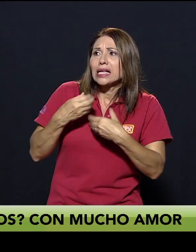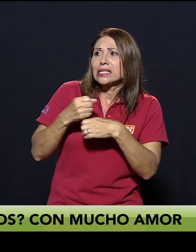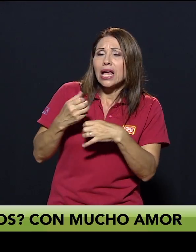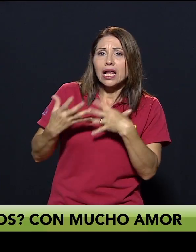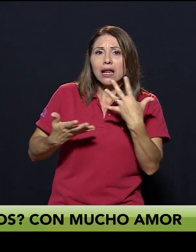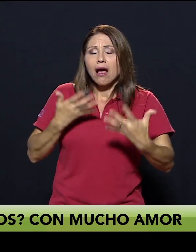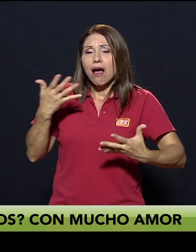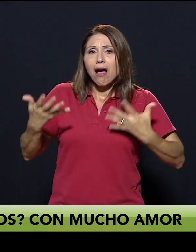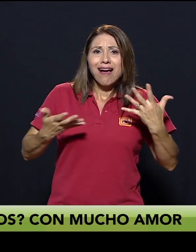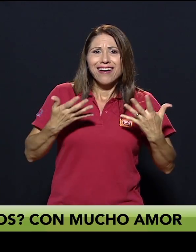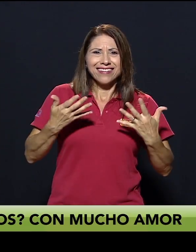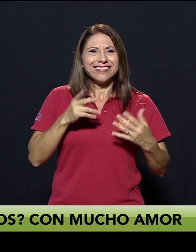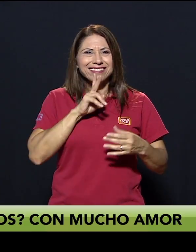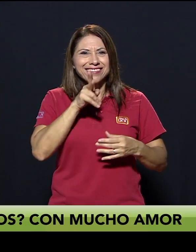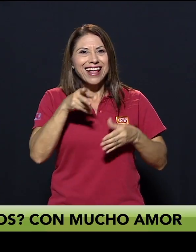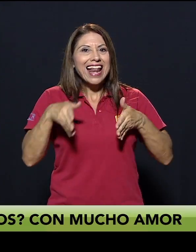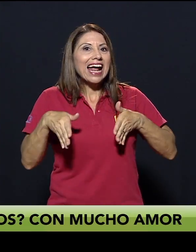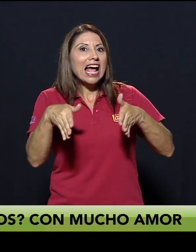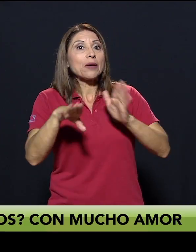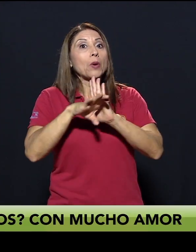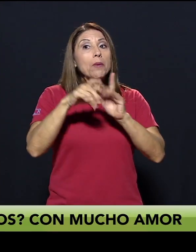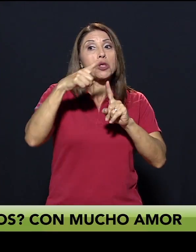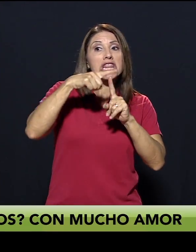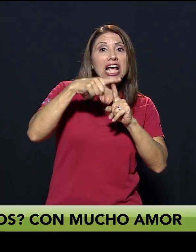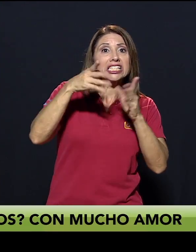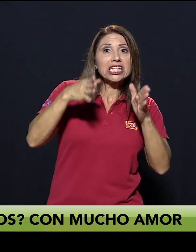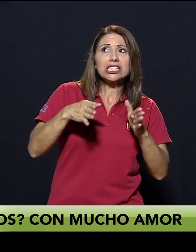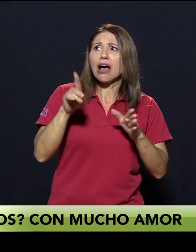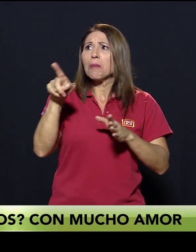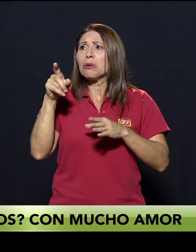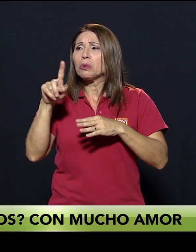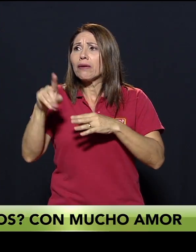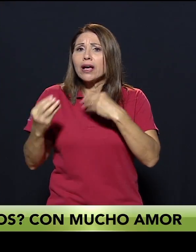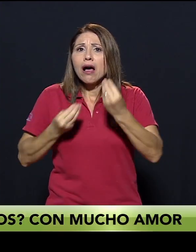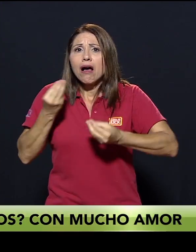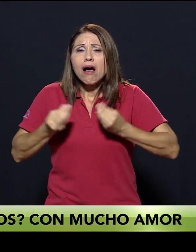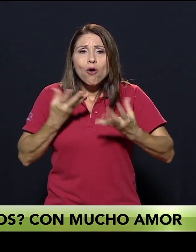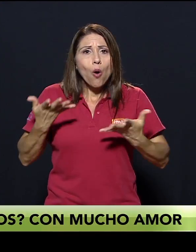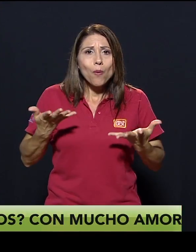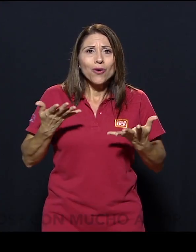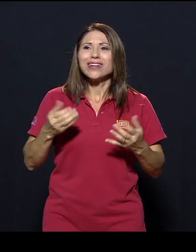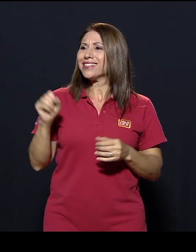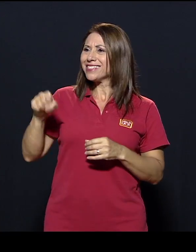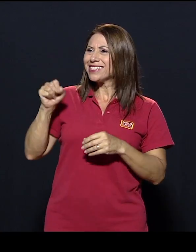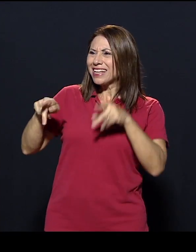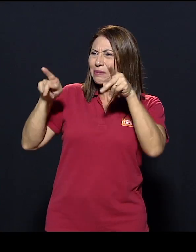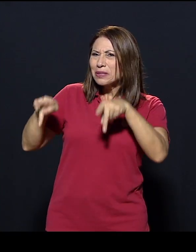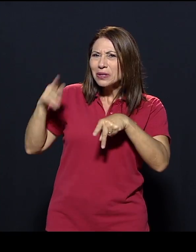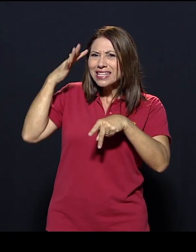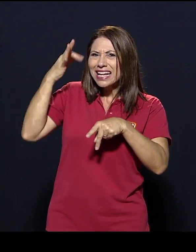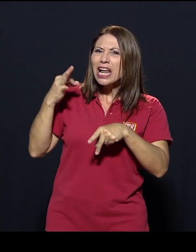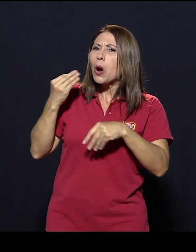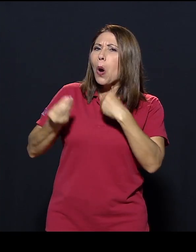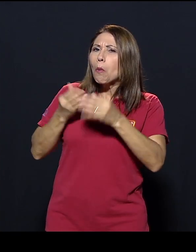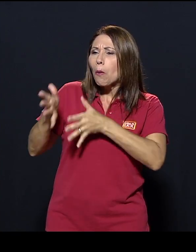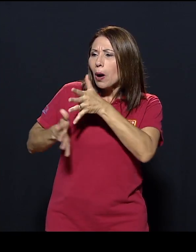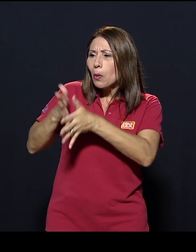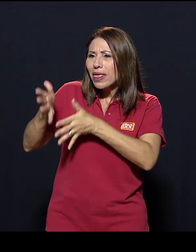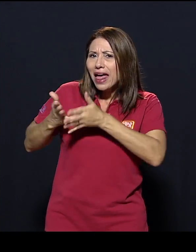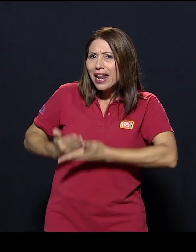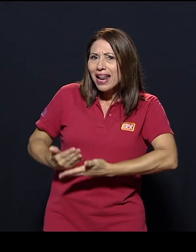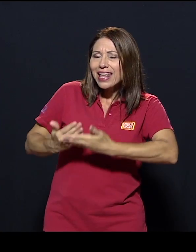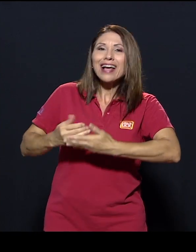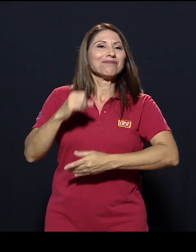usted cómo va a ser? ¿Verdad? O sea, en la calle, desde un taxista, desde la parte, claro, ¿verdad? ¿Cómo la va a cuidar a la